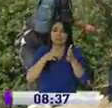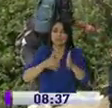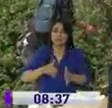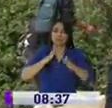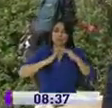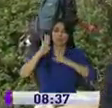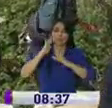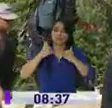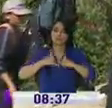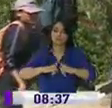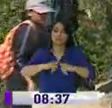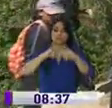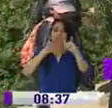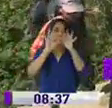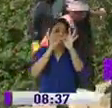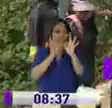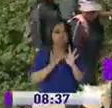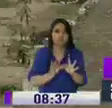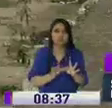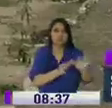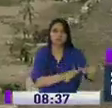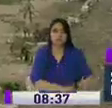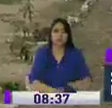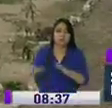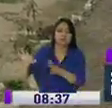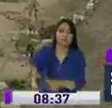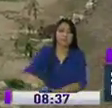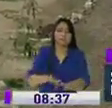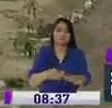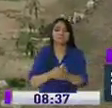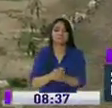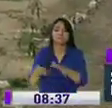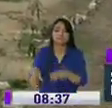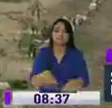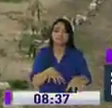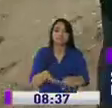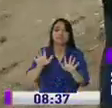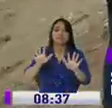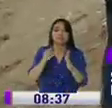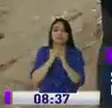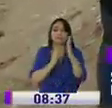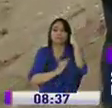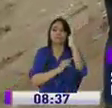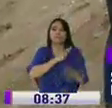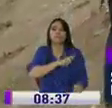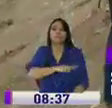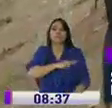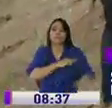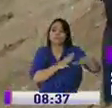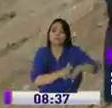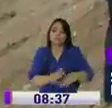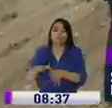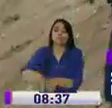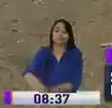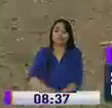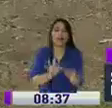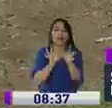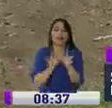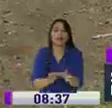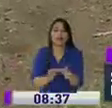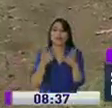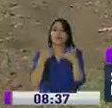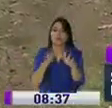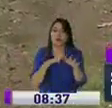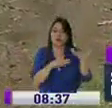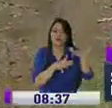con esta rehabilitación de la quebrada. La actividad es parte del proyecto municipal Mi Quebrada Recuperada, donde se ha logrado crear